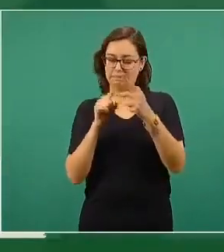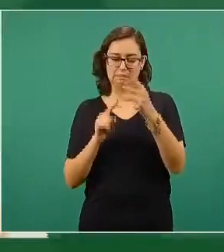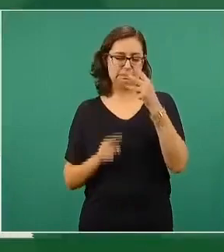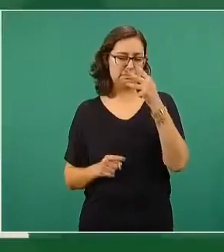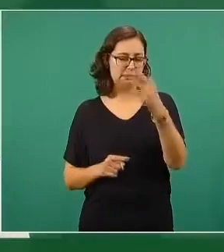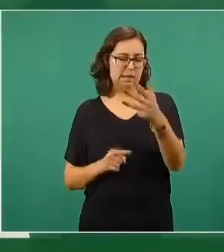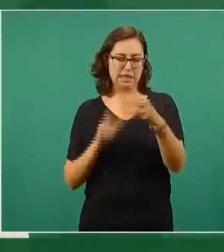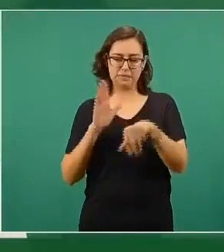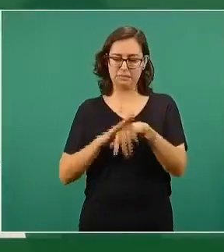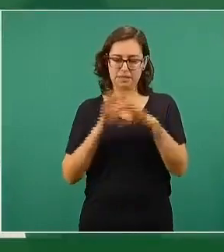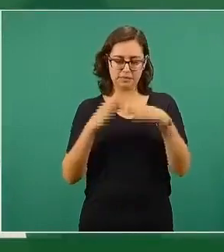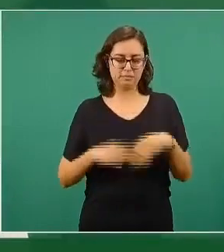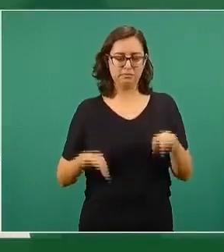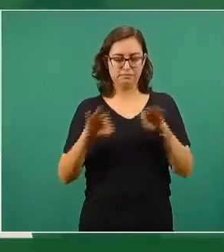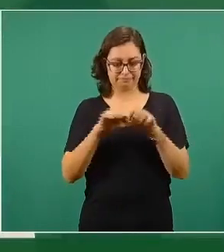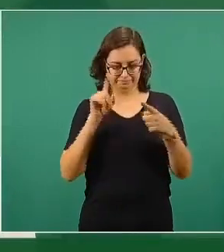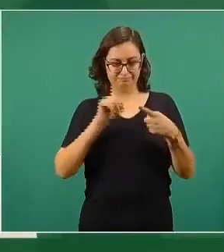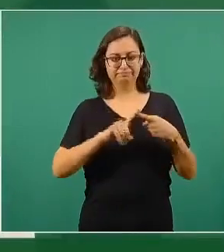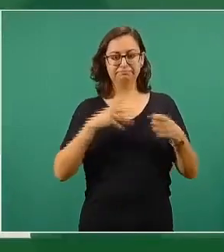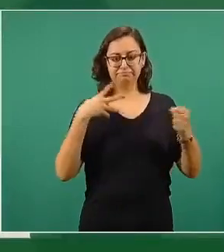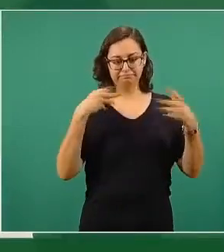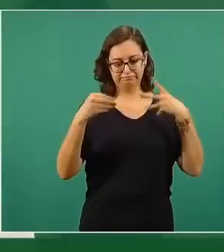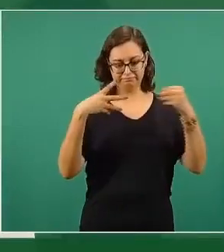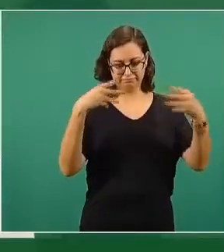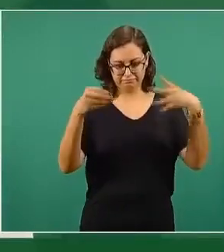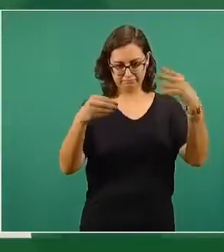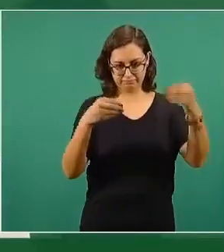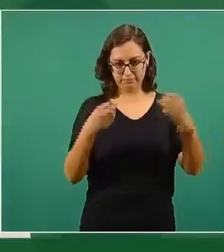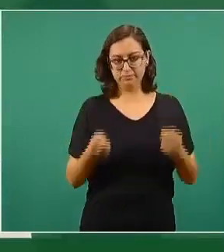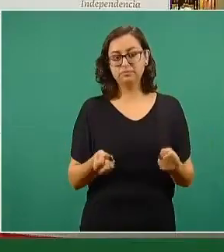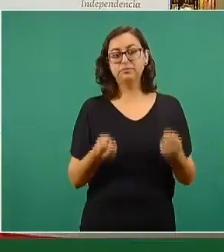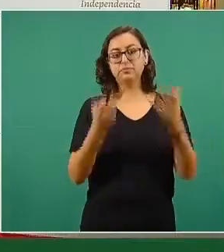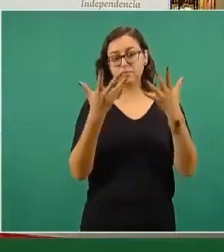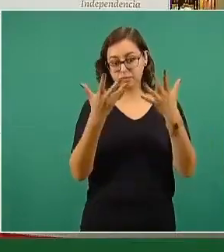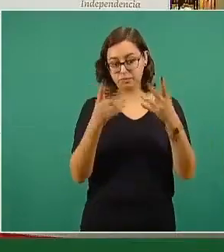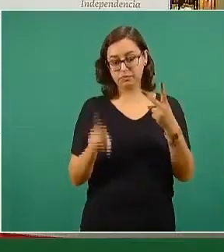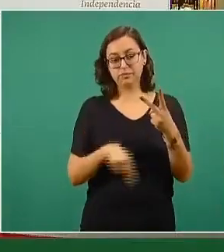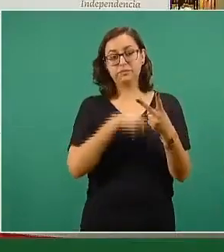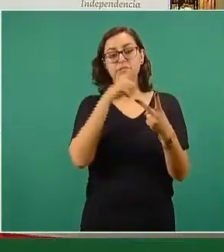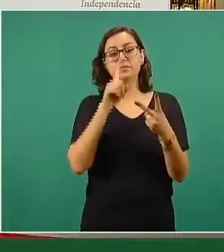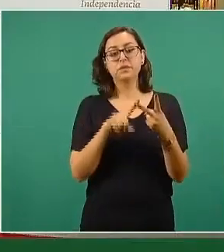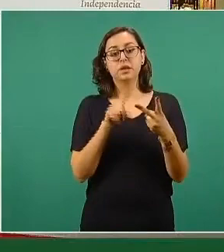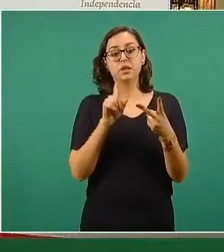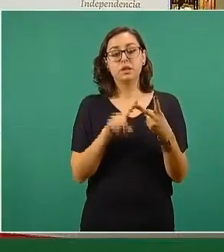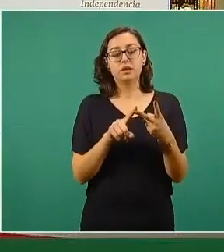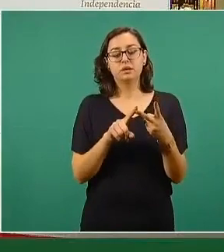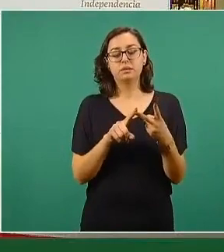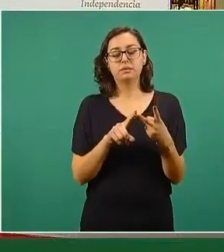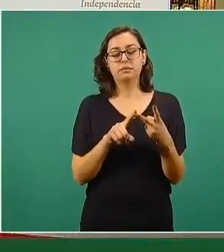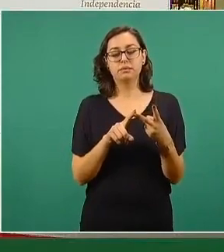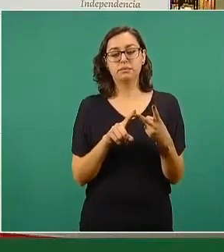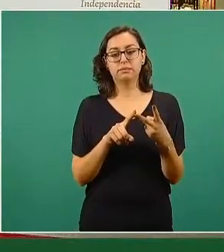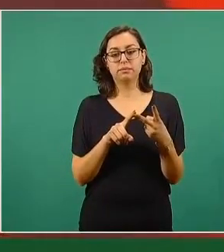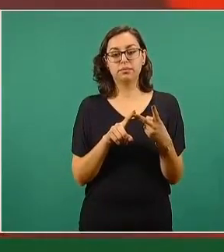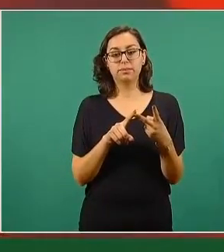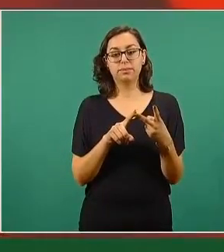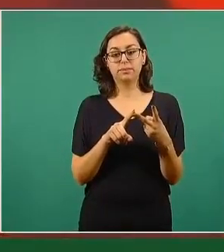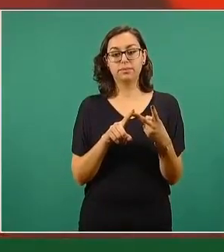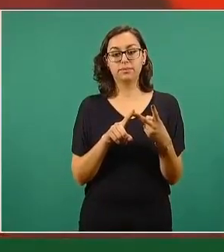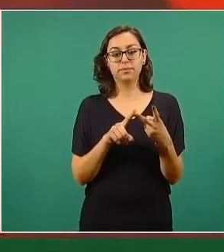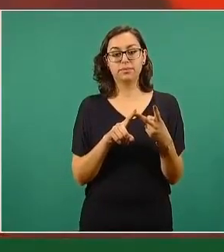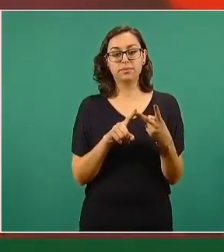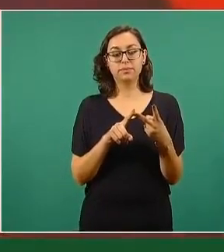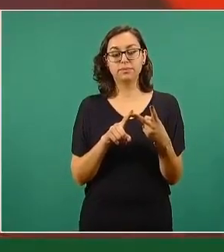mide la ocurrencia de la enfermedad, la ocurrencia de la epidemia; segundo, la necesidad de atender